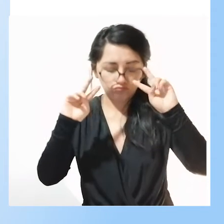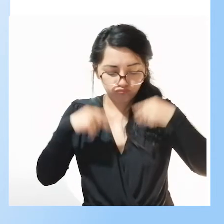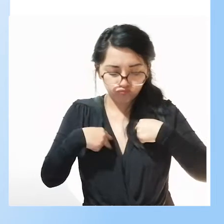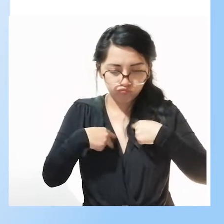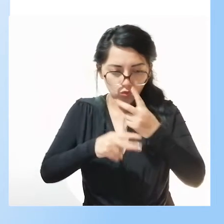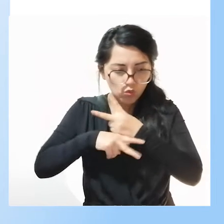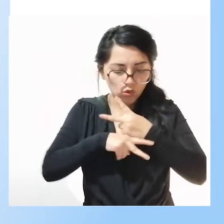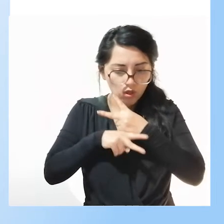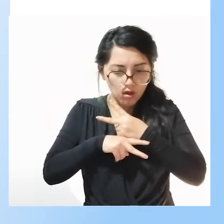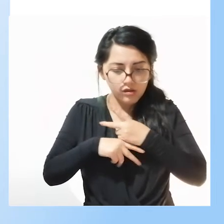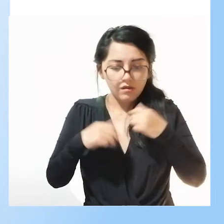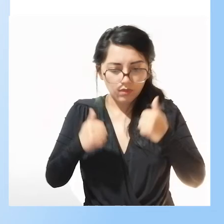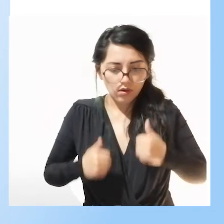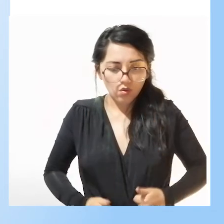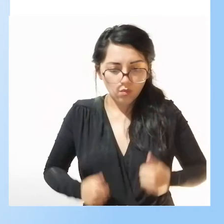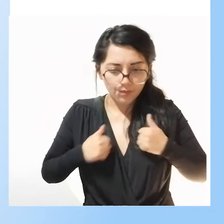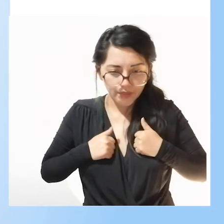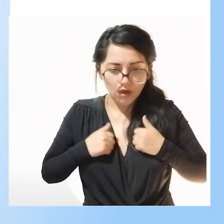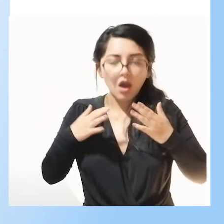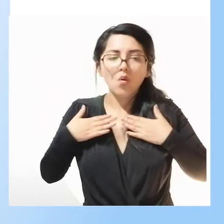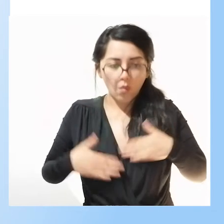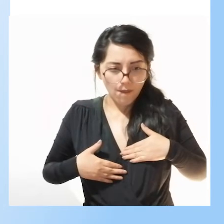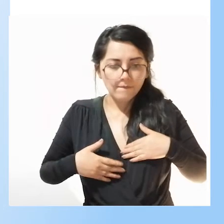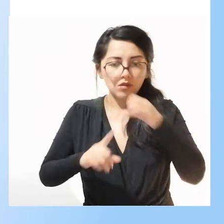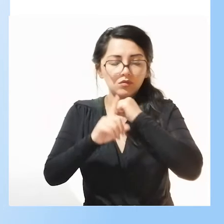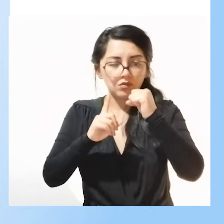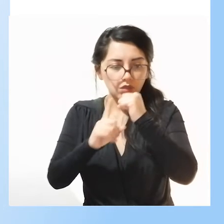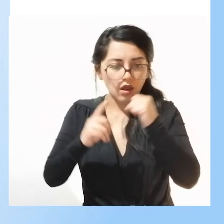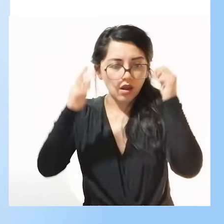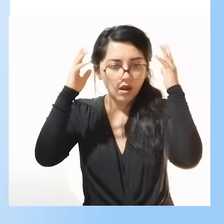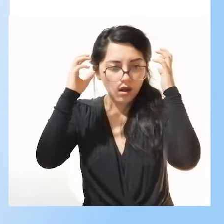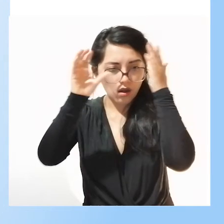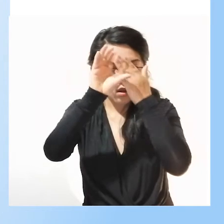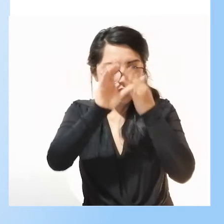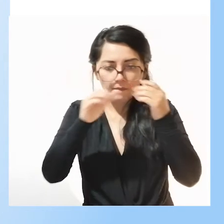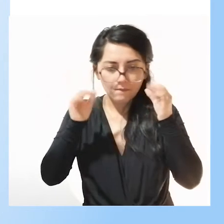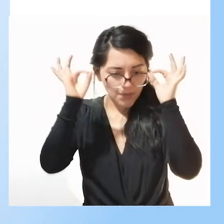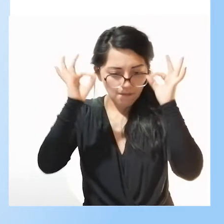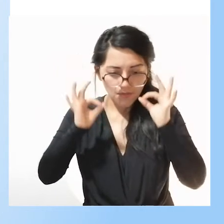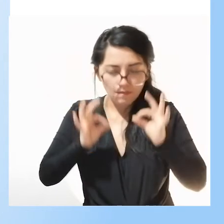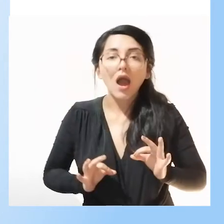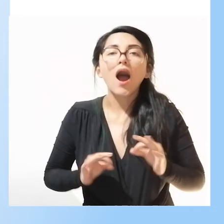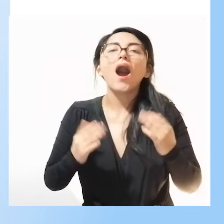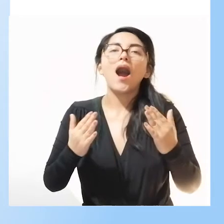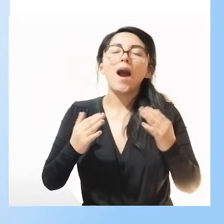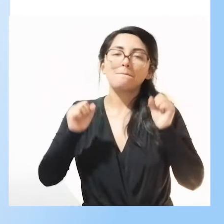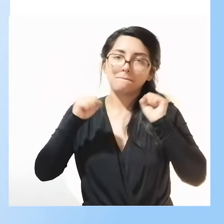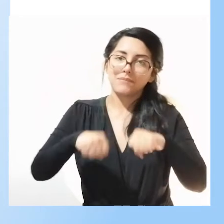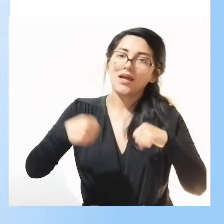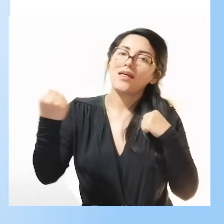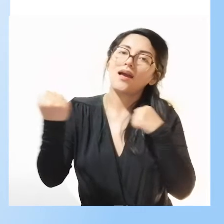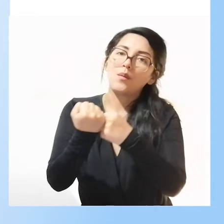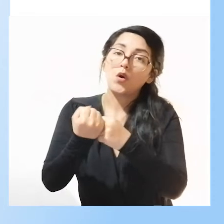biopsicosocial para mejorar nuestra salud, para establecer una relación positiva con el trabajo y